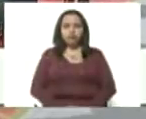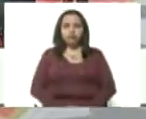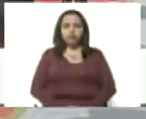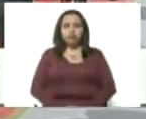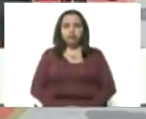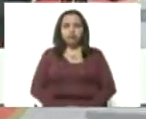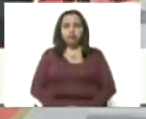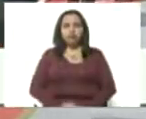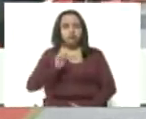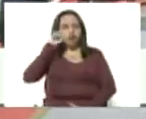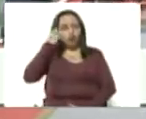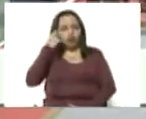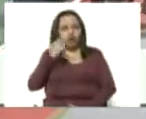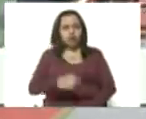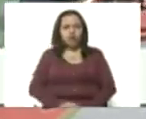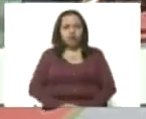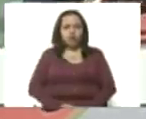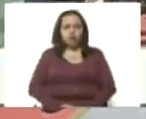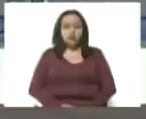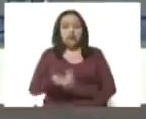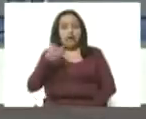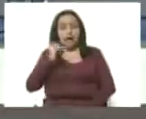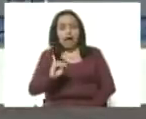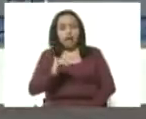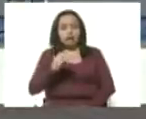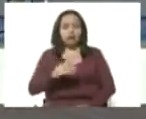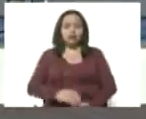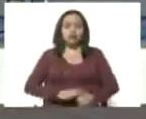ante el flagelo del COVID-19,